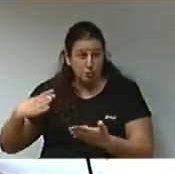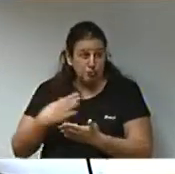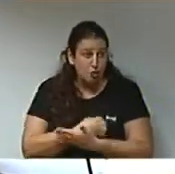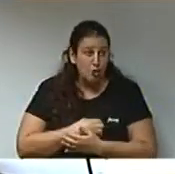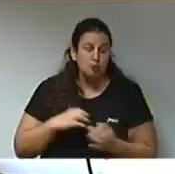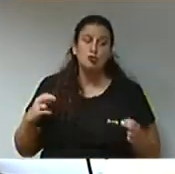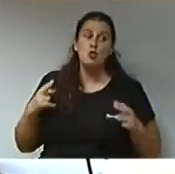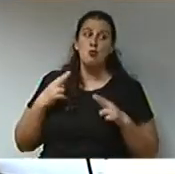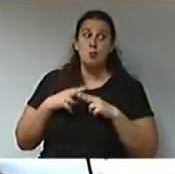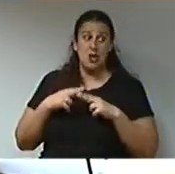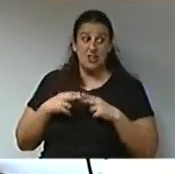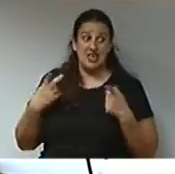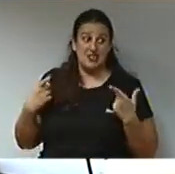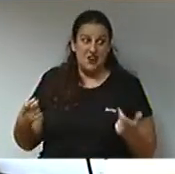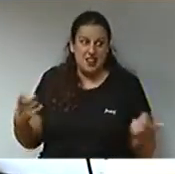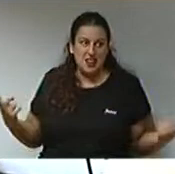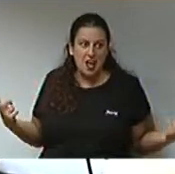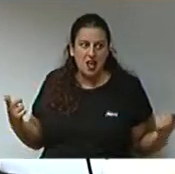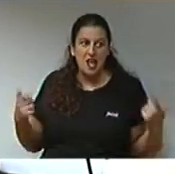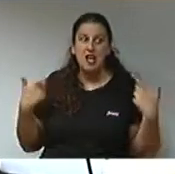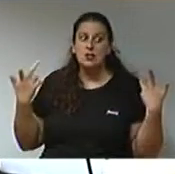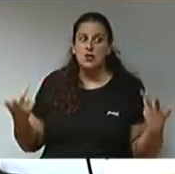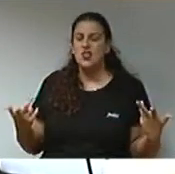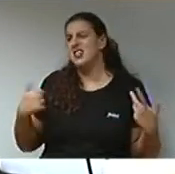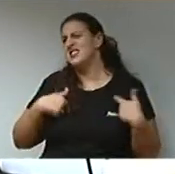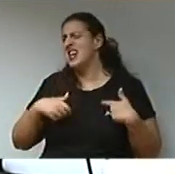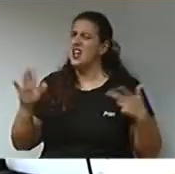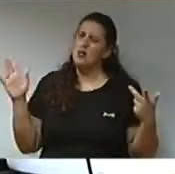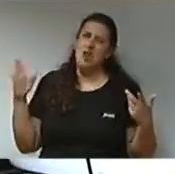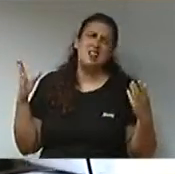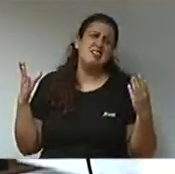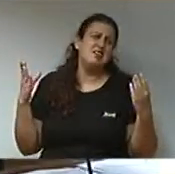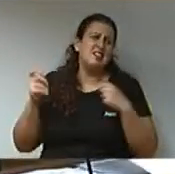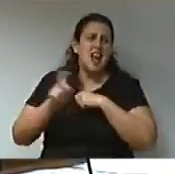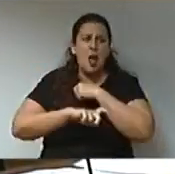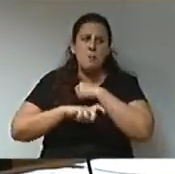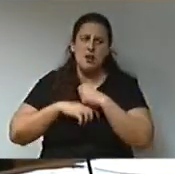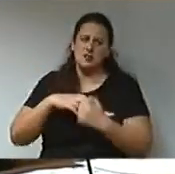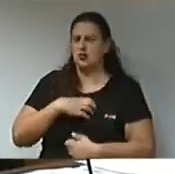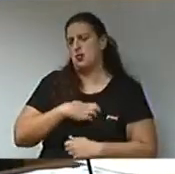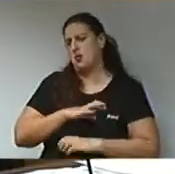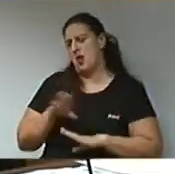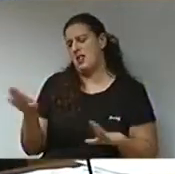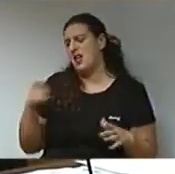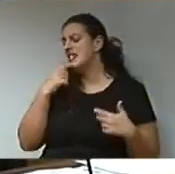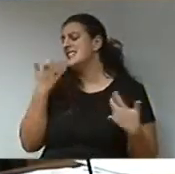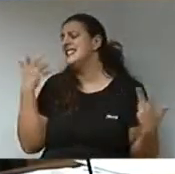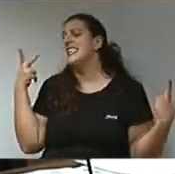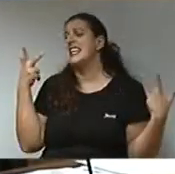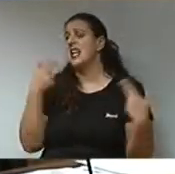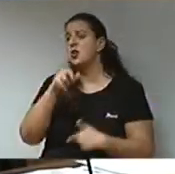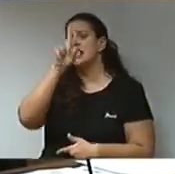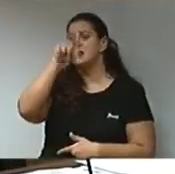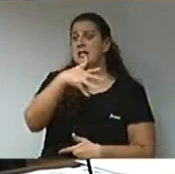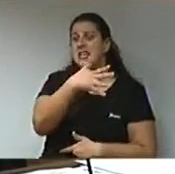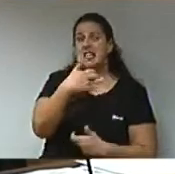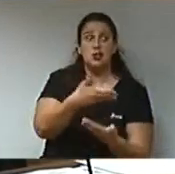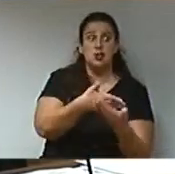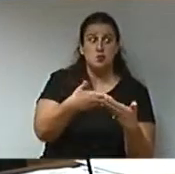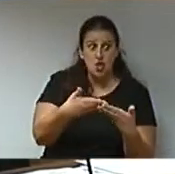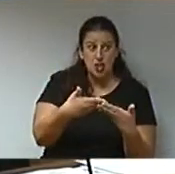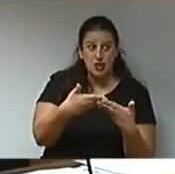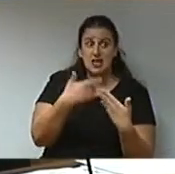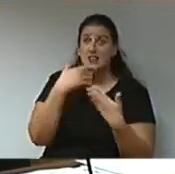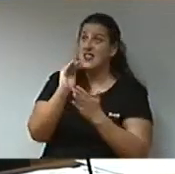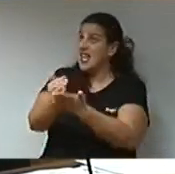hacer las políticas, ¿no? Por tanto, no hagamos trampas al solitario. Cuando se dice que recortas 1.500 millones, que vas a